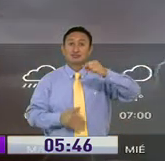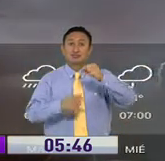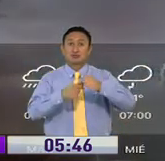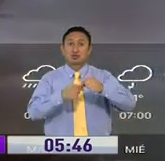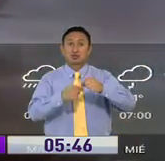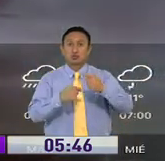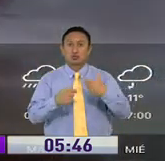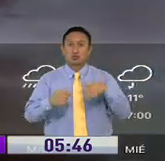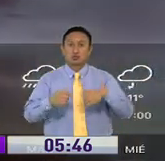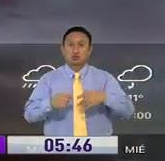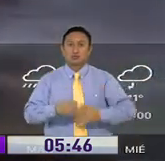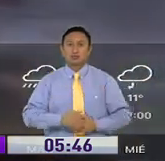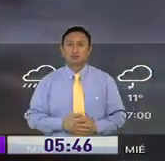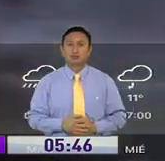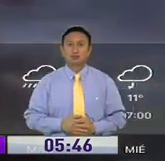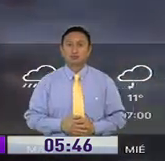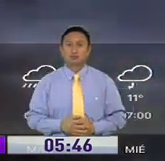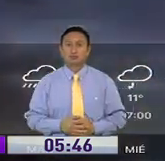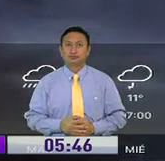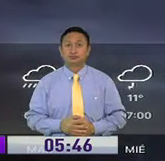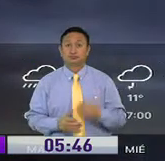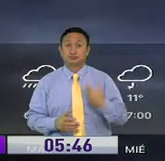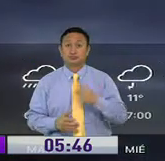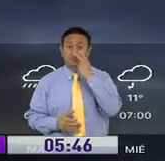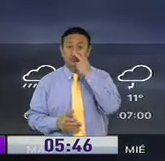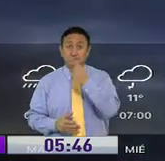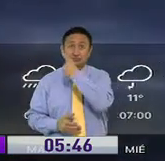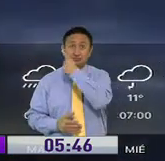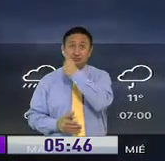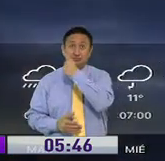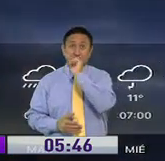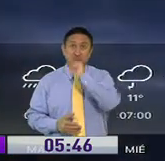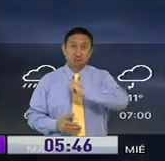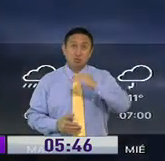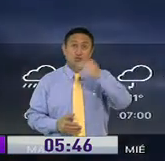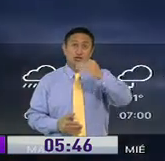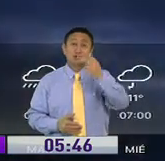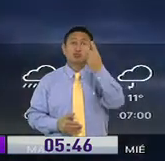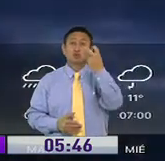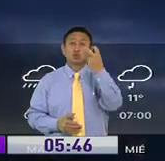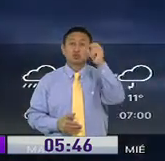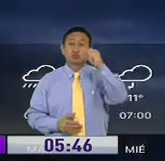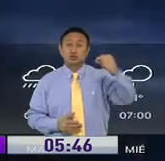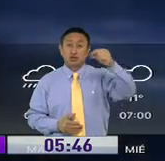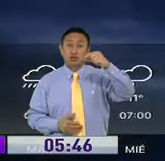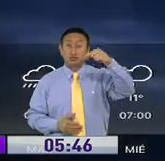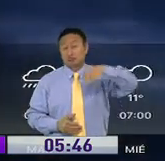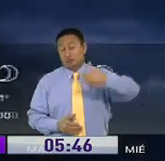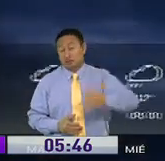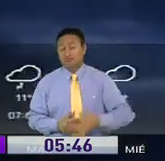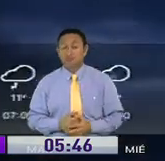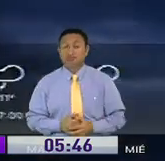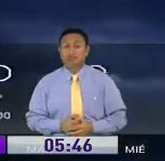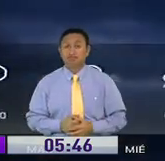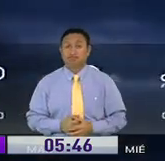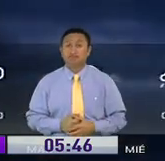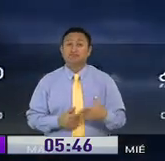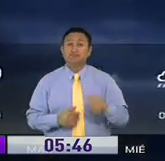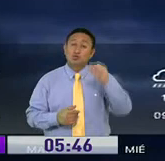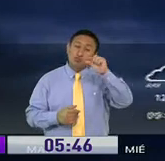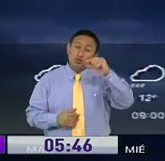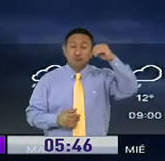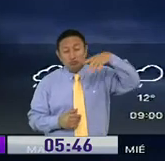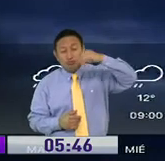Distrito Metropolitano de Quito. Ahí está en pantalla. Alcanzaremos en un rato más 12 grados a las 10 de la mañana y tendremos